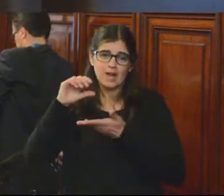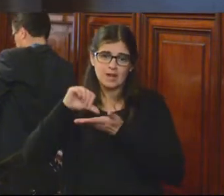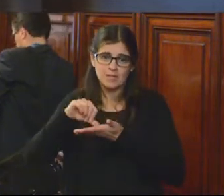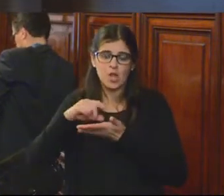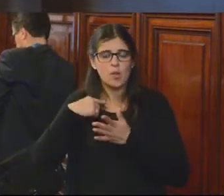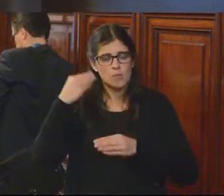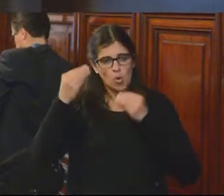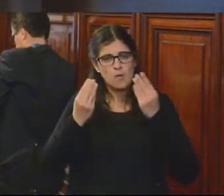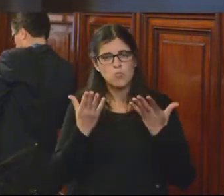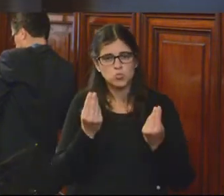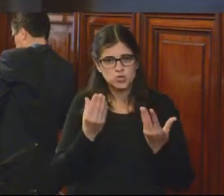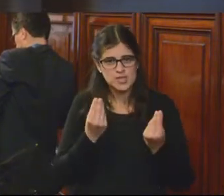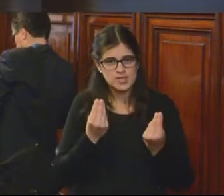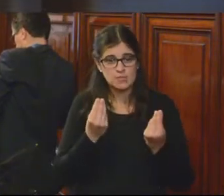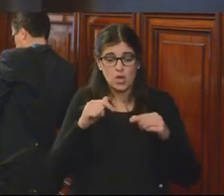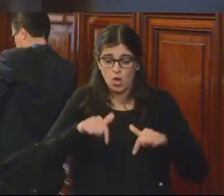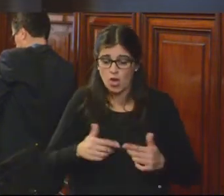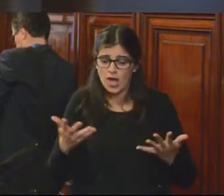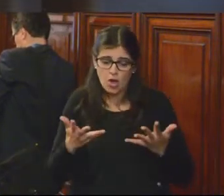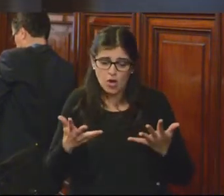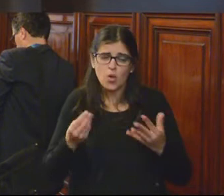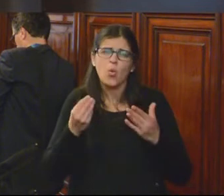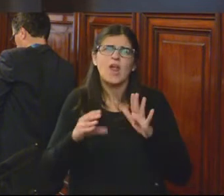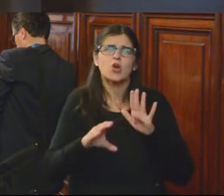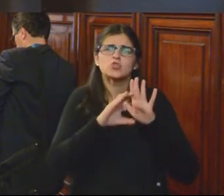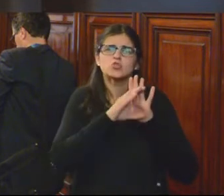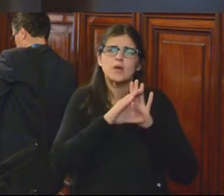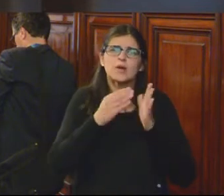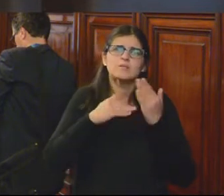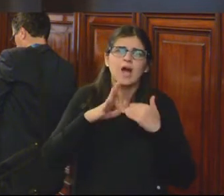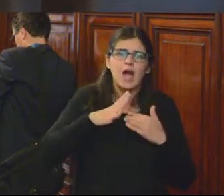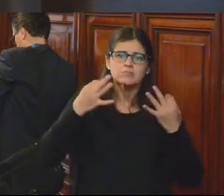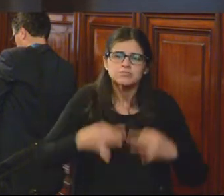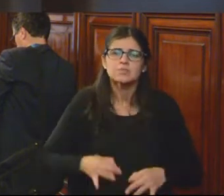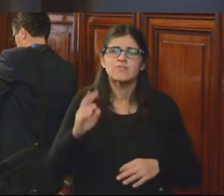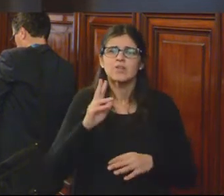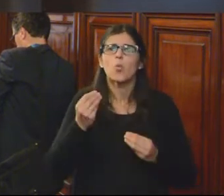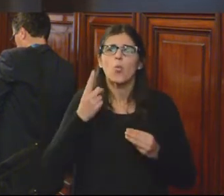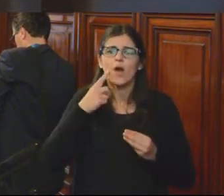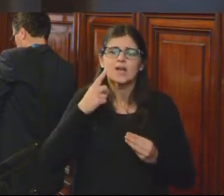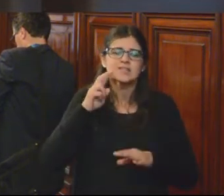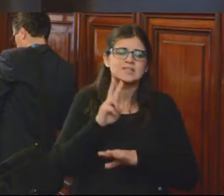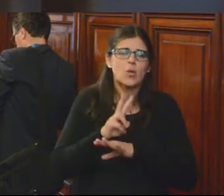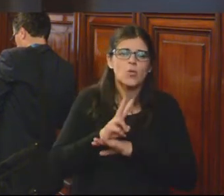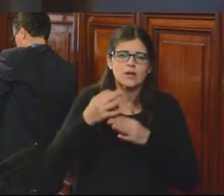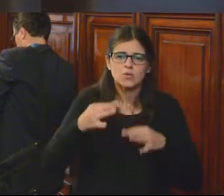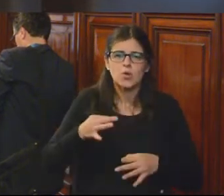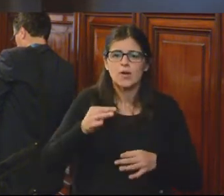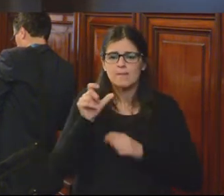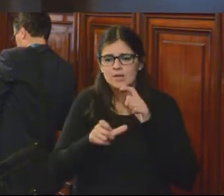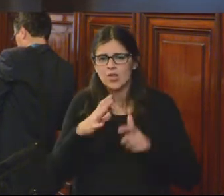preocupa muchísimo hoy en día cuál es la Constitución que rige Venezuela, cuál es la seguridad jurídica que tienen los